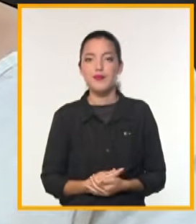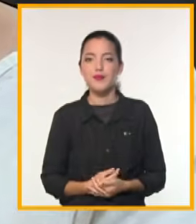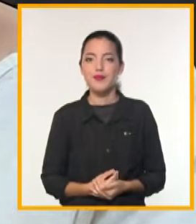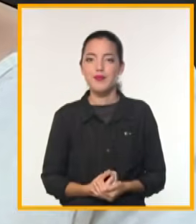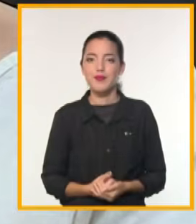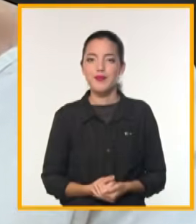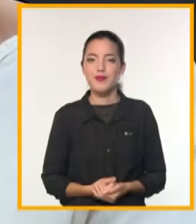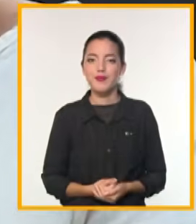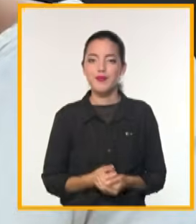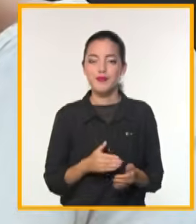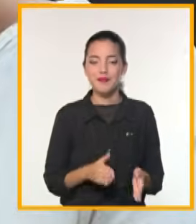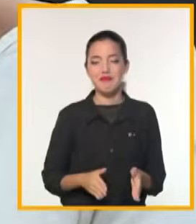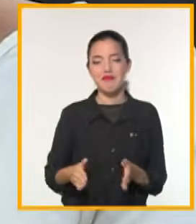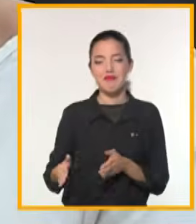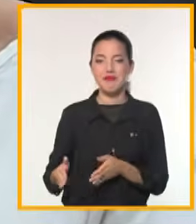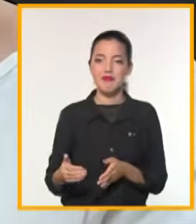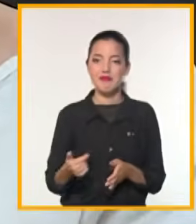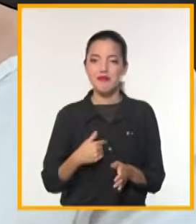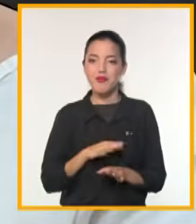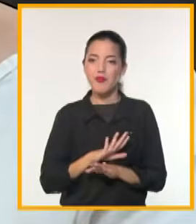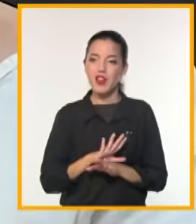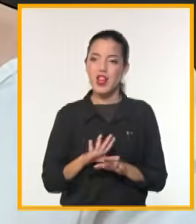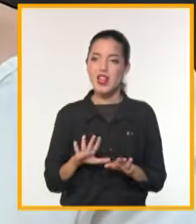Para nosotros